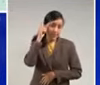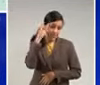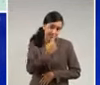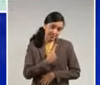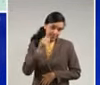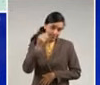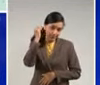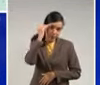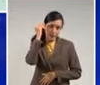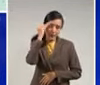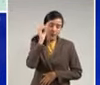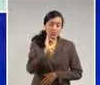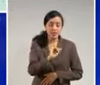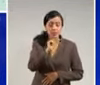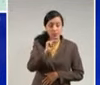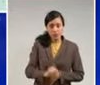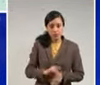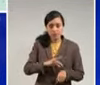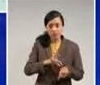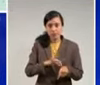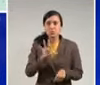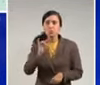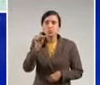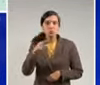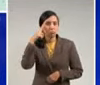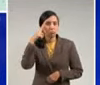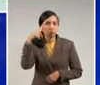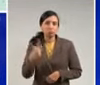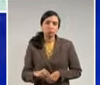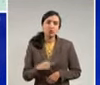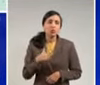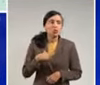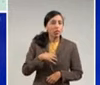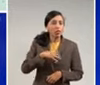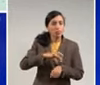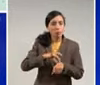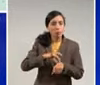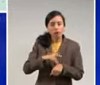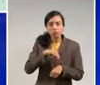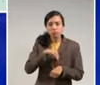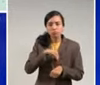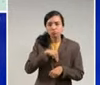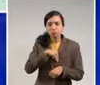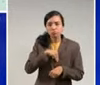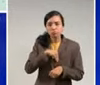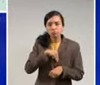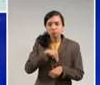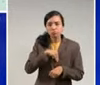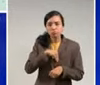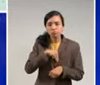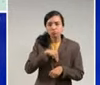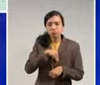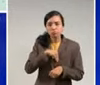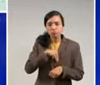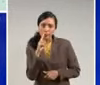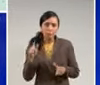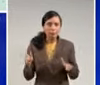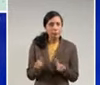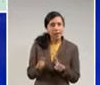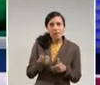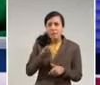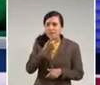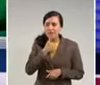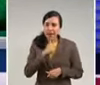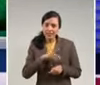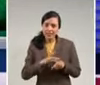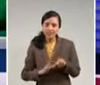casos, 5 han estado asintomáticos. Por lo tanto, ustedes dirán, sí, es menos agresiva, es menos